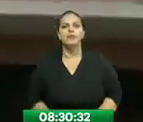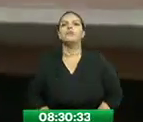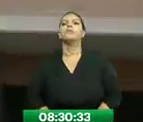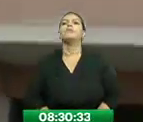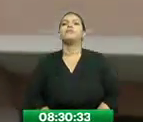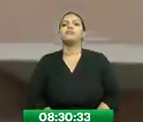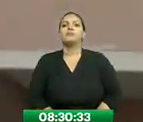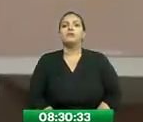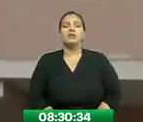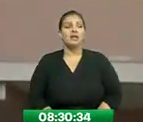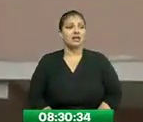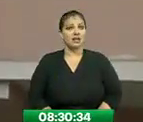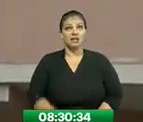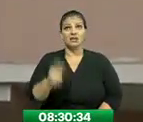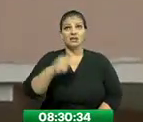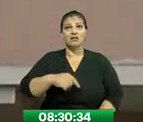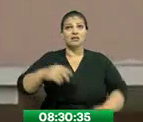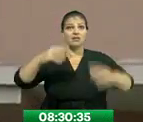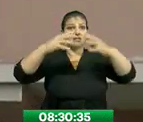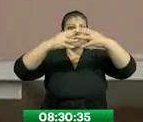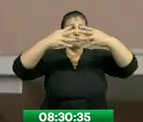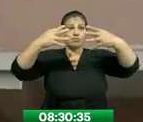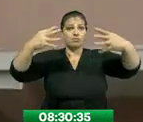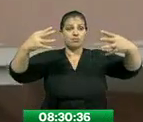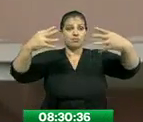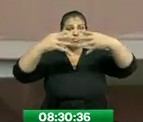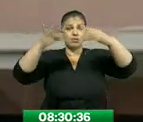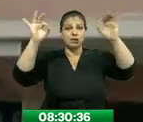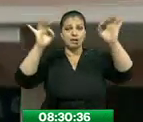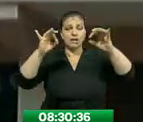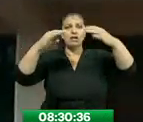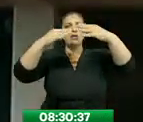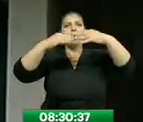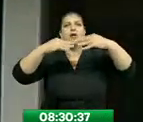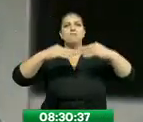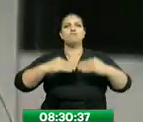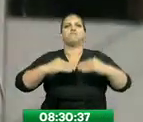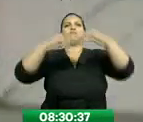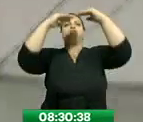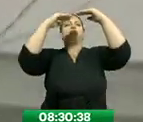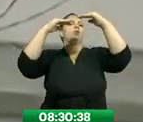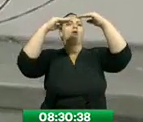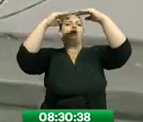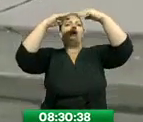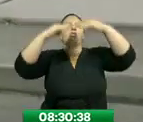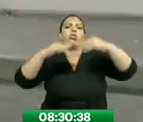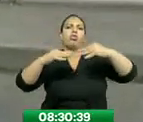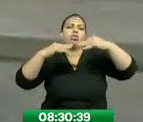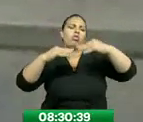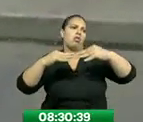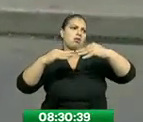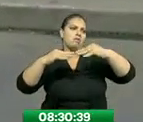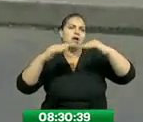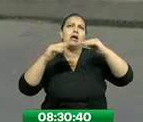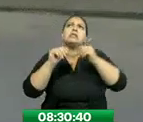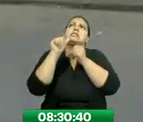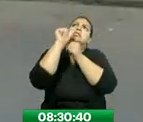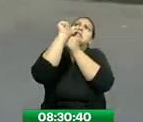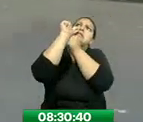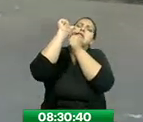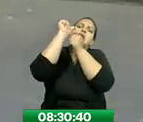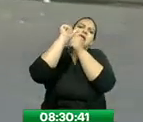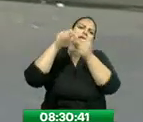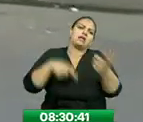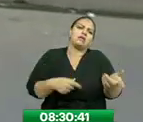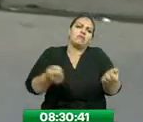daños humanos, nada de eso, pero como dice veramente, ya entran en convenio con los señores que va a solucionar acerca, digamos, de los medidores internamente con un